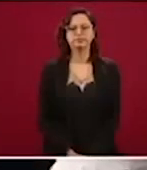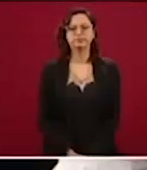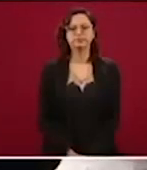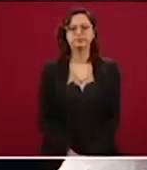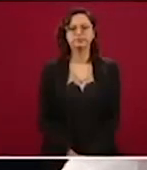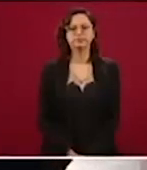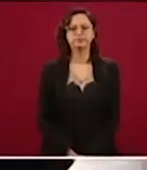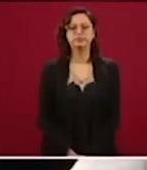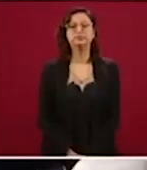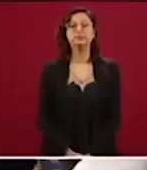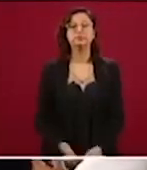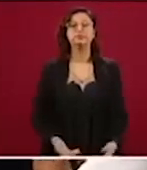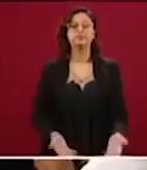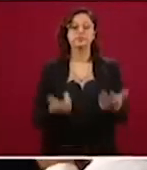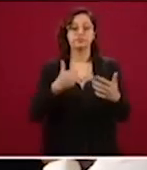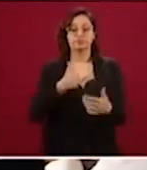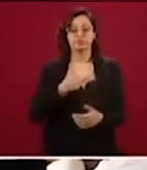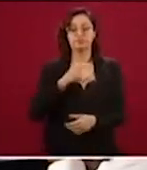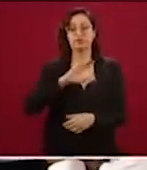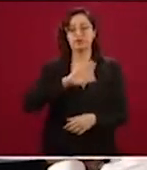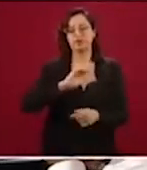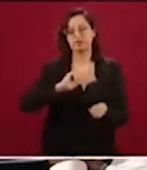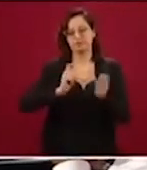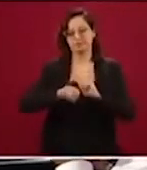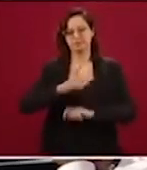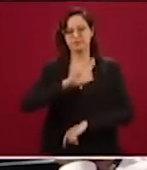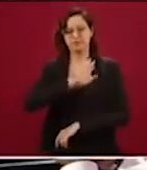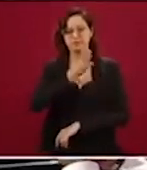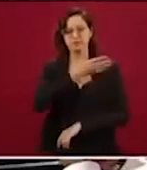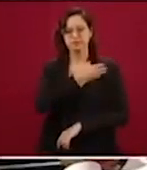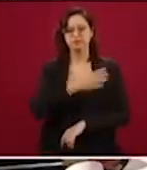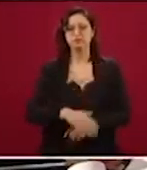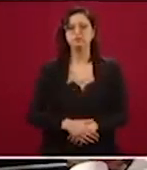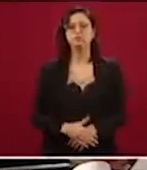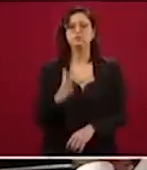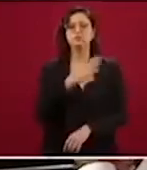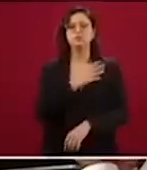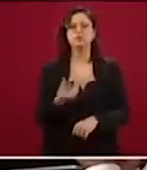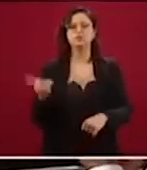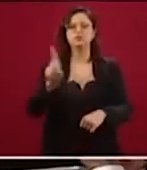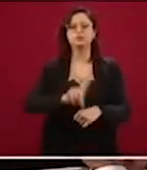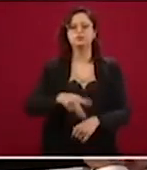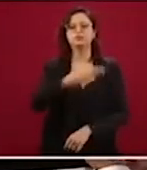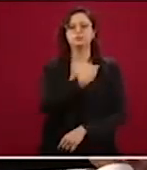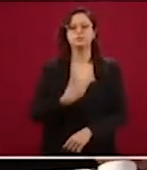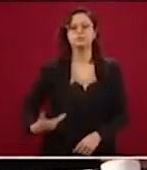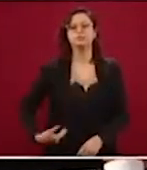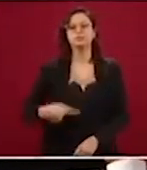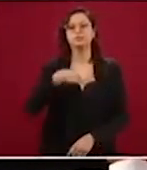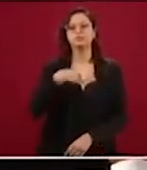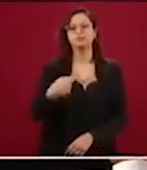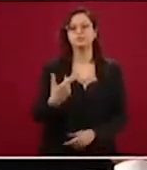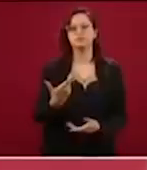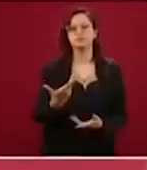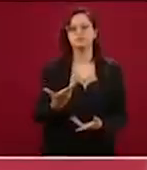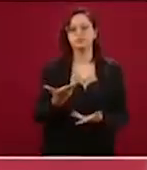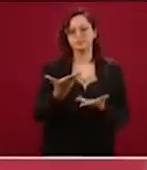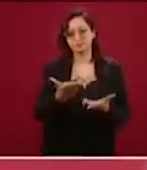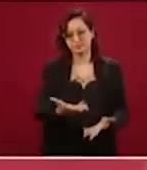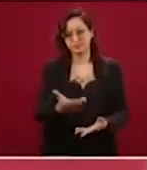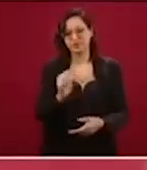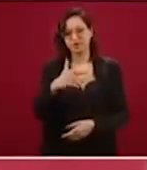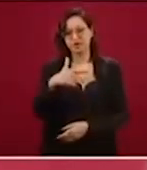Lo que estoy diciendo, muy buenos días, presidente Manuel López Obrador.